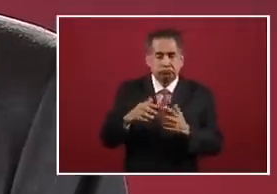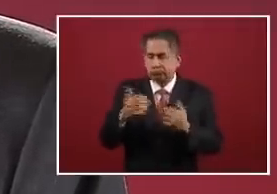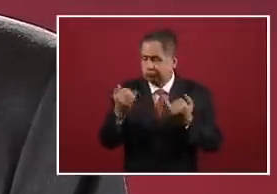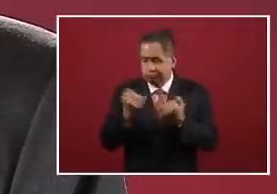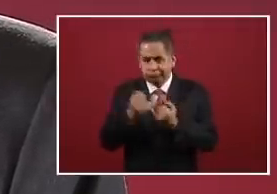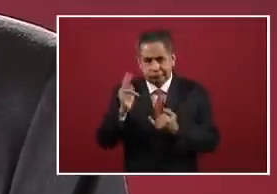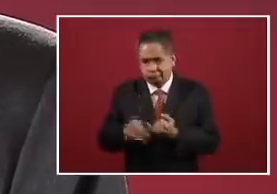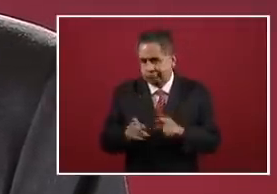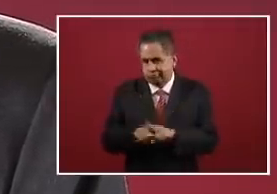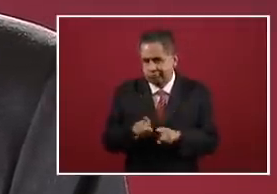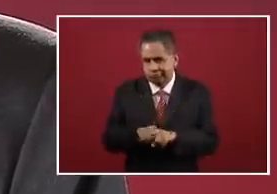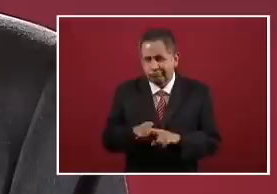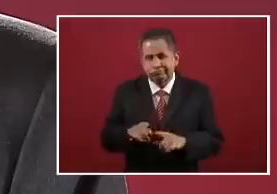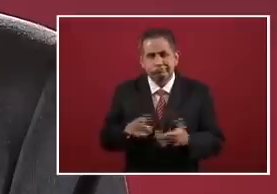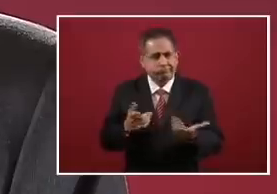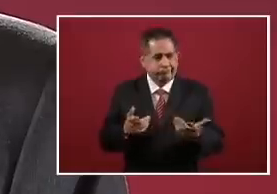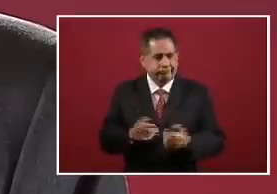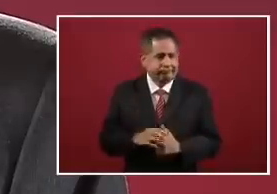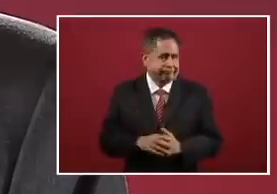Igual,